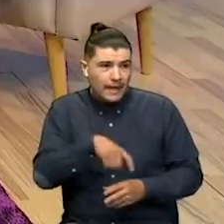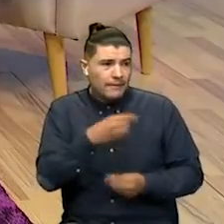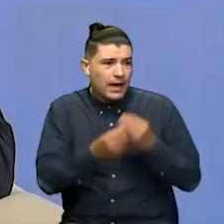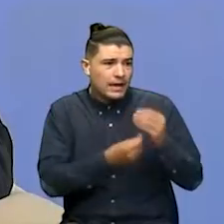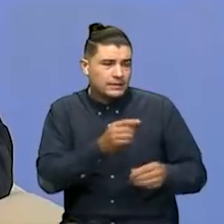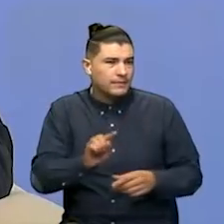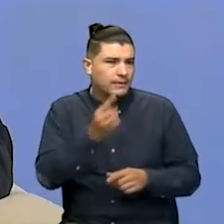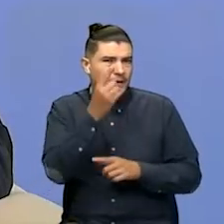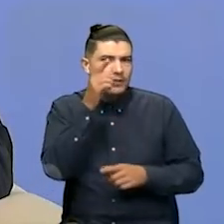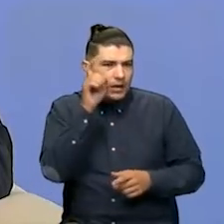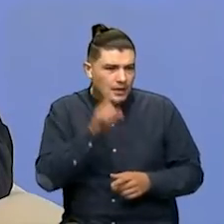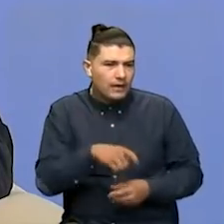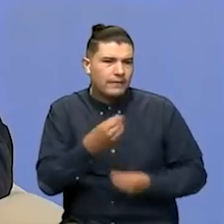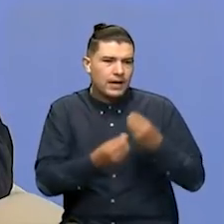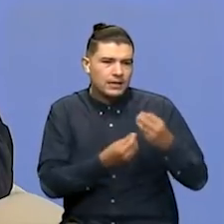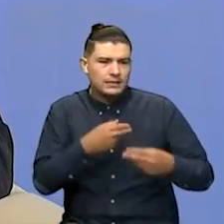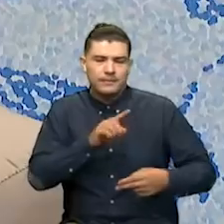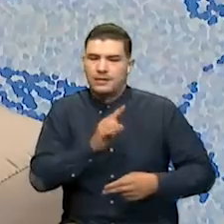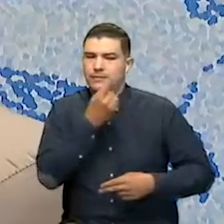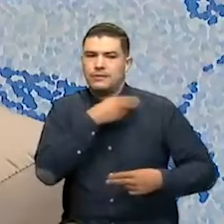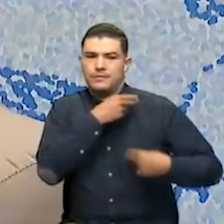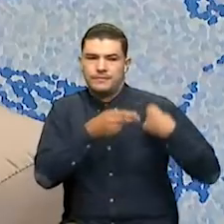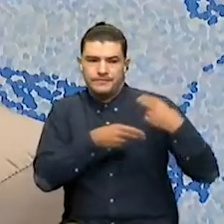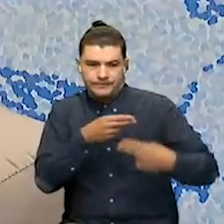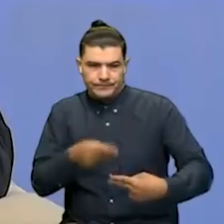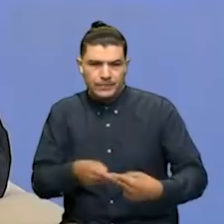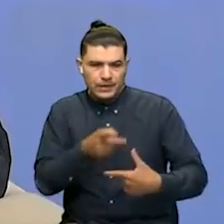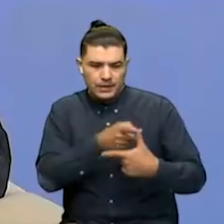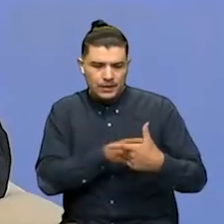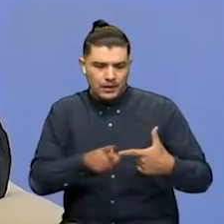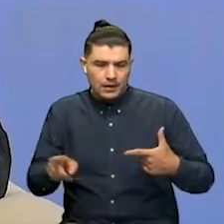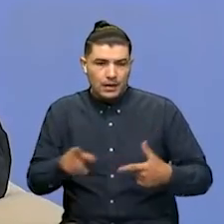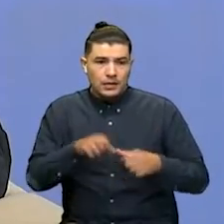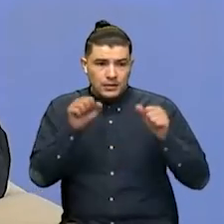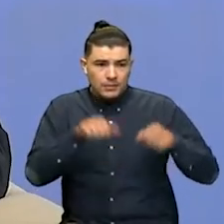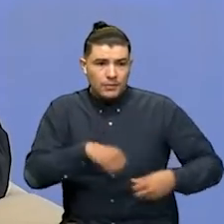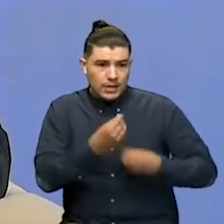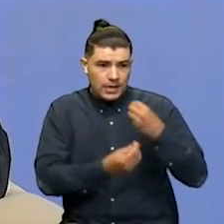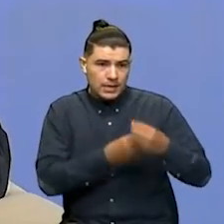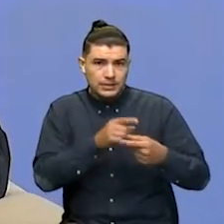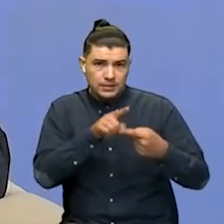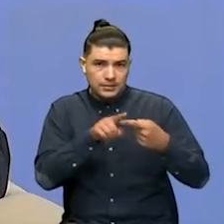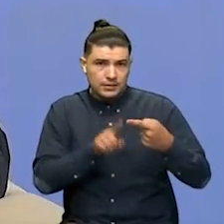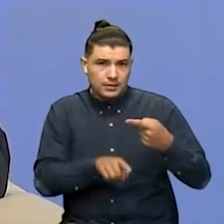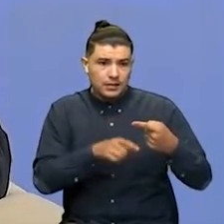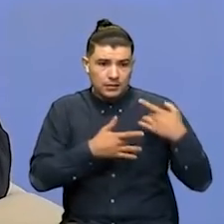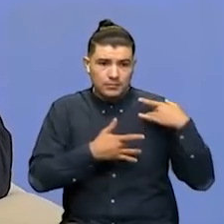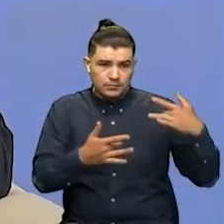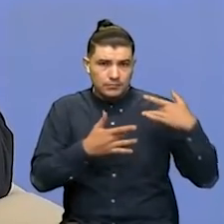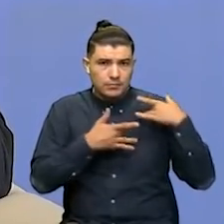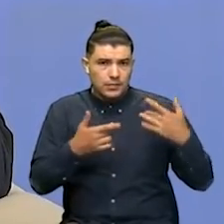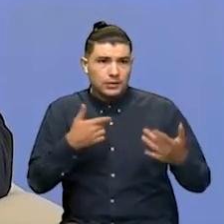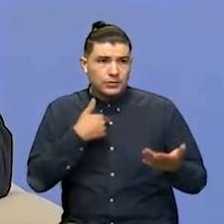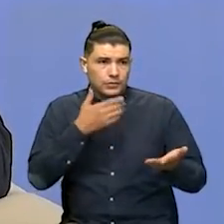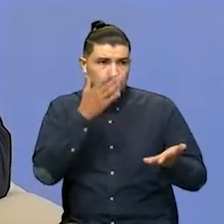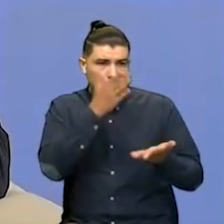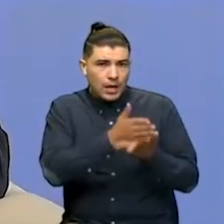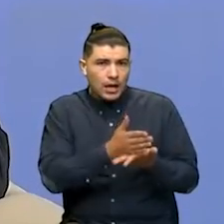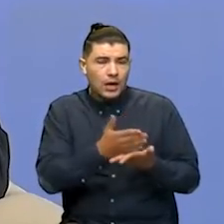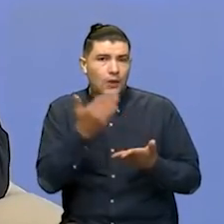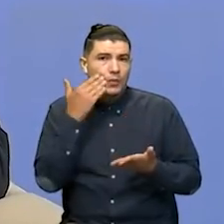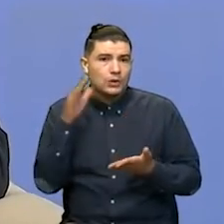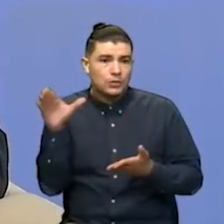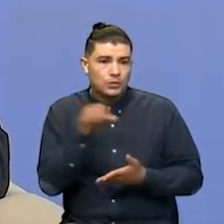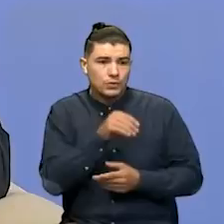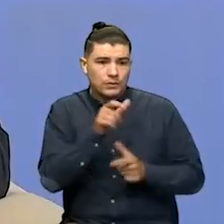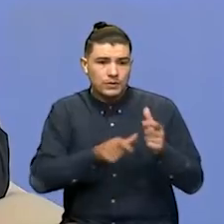inicialmente es hagan de una vez la sucesión, se debe hacer, si es una, recuerda que la sucesión se puede hacer de dos maneras, uno que es voluntaria, es decir, cuando todos los